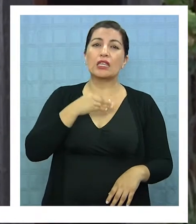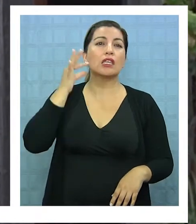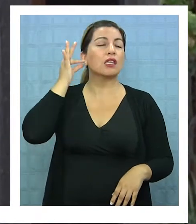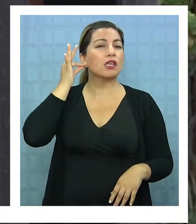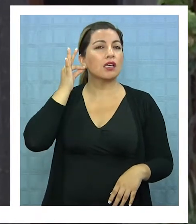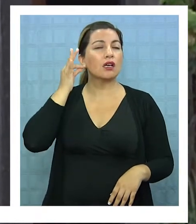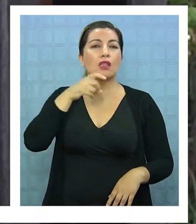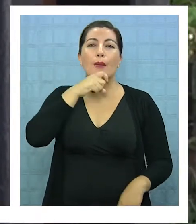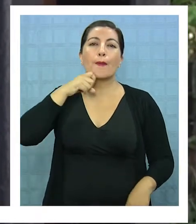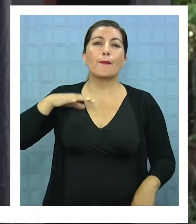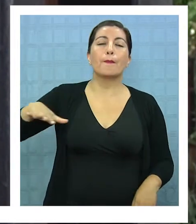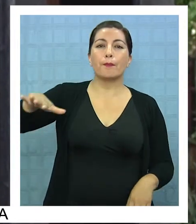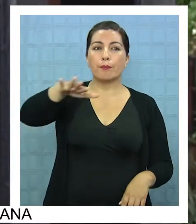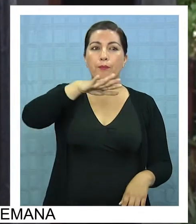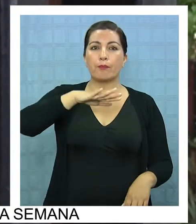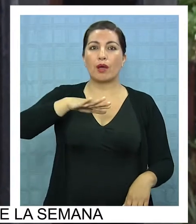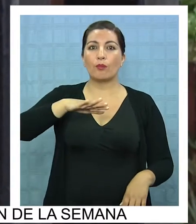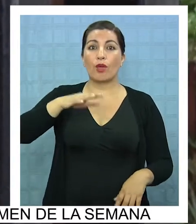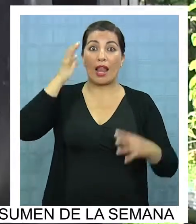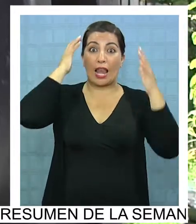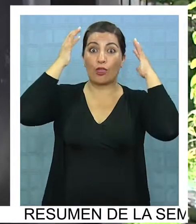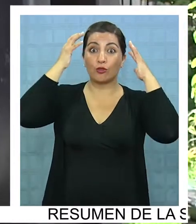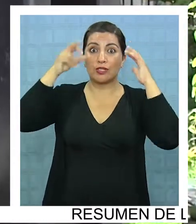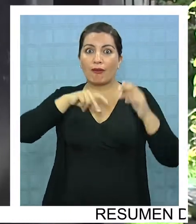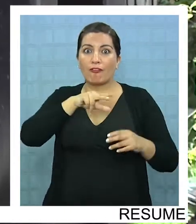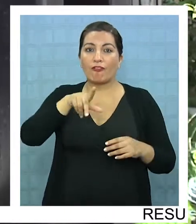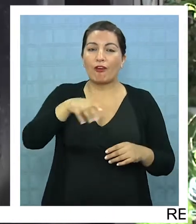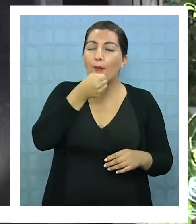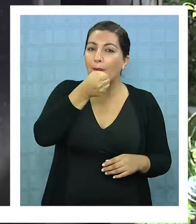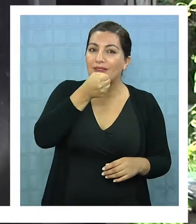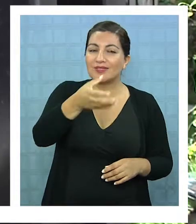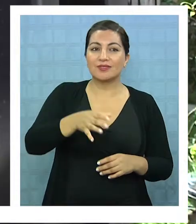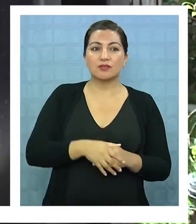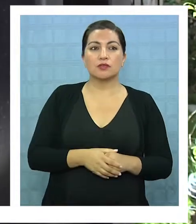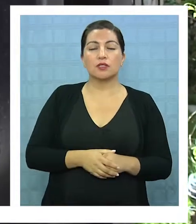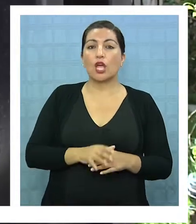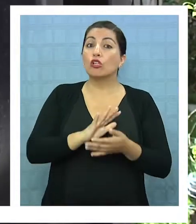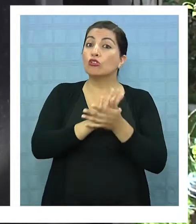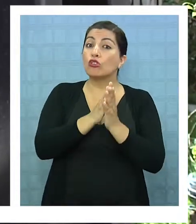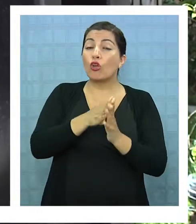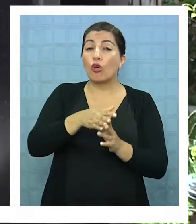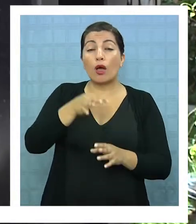no se moverá y salió de la ducha para atenderlo. La vista del mar se ido perdiendo por los edificios,